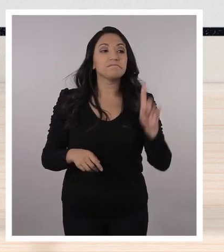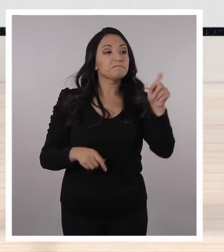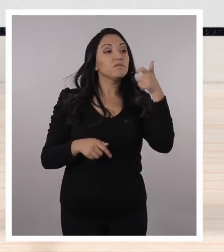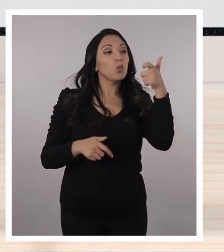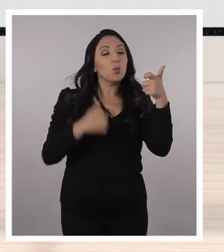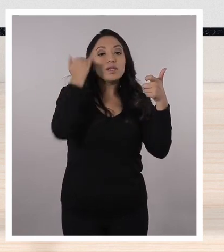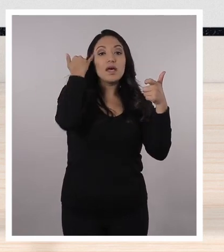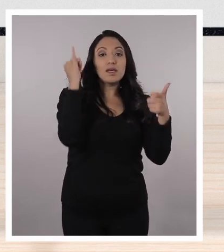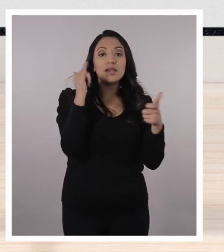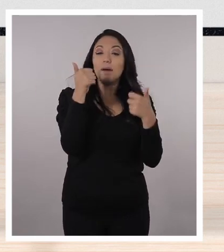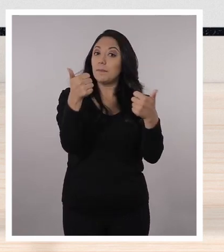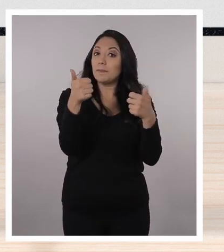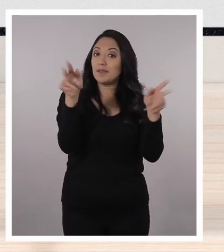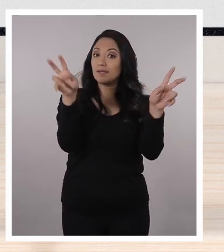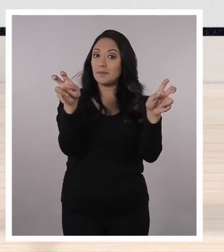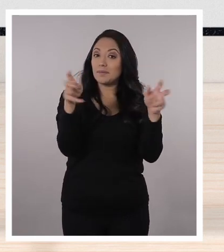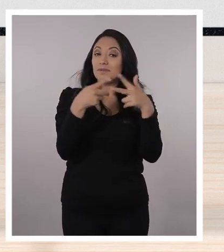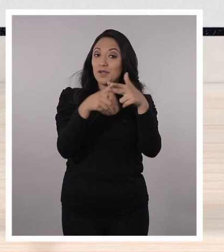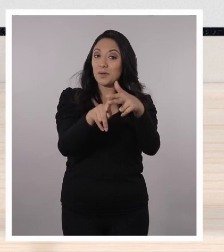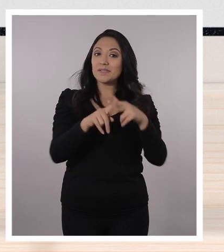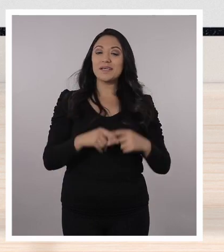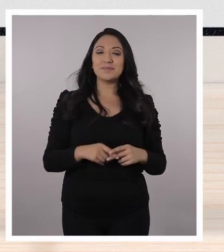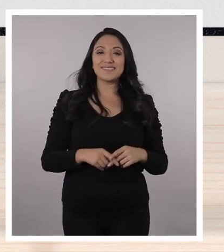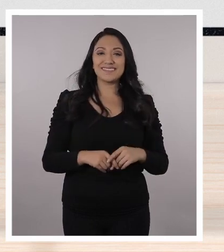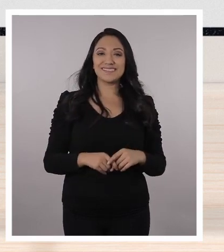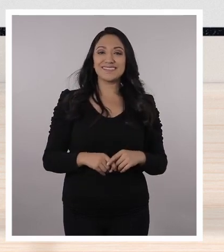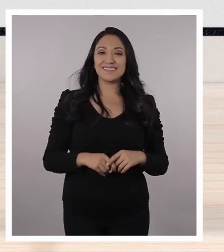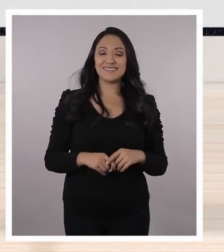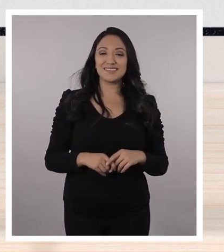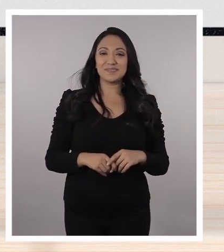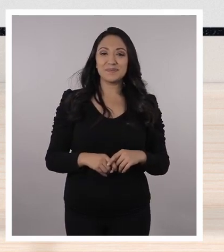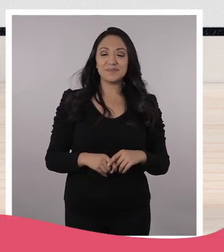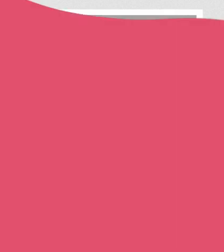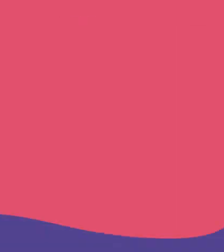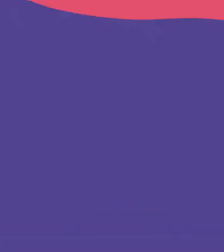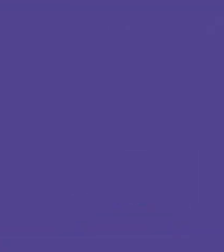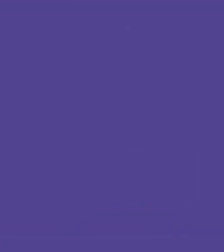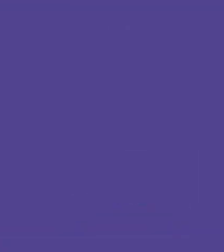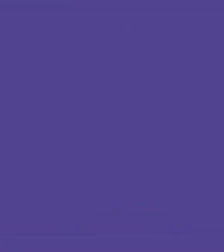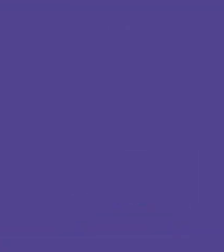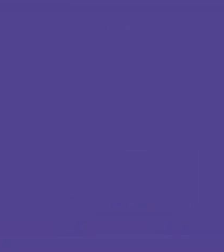Me parece muy buena idea y un excelente tema. Así que Comenzamos. comencemos la clase.